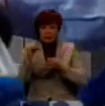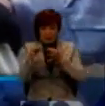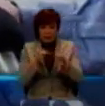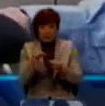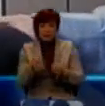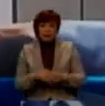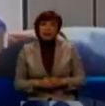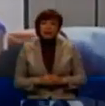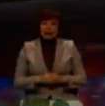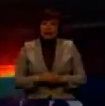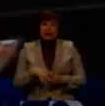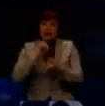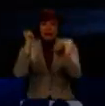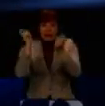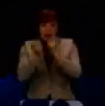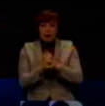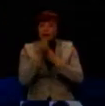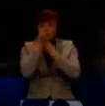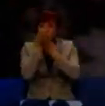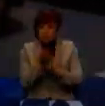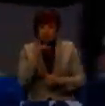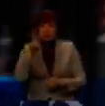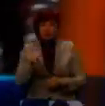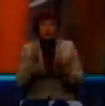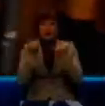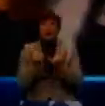el traspaso de información, Carlos Pareja Yanuseli